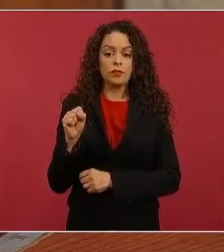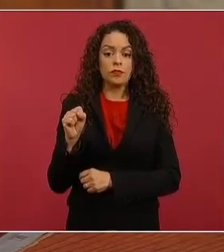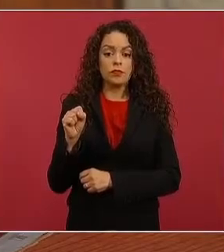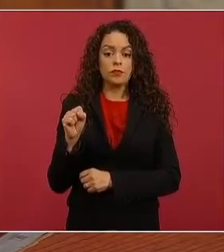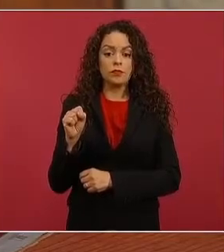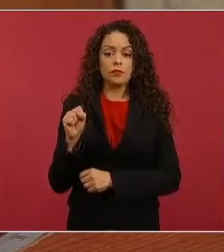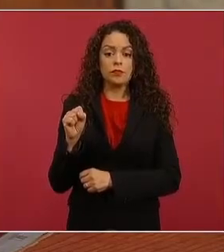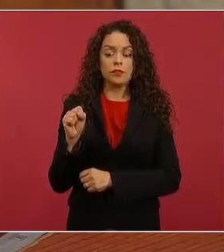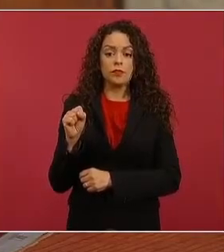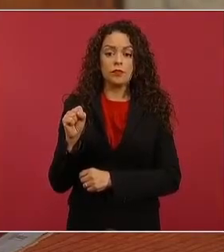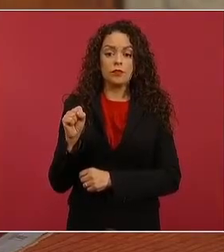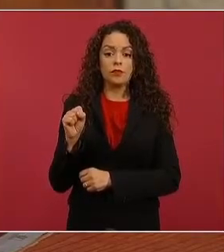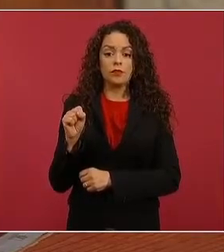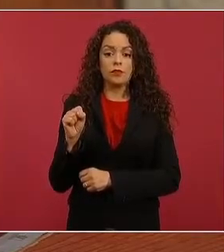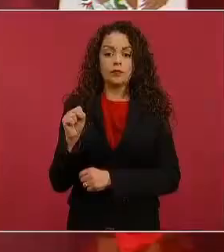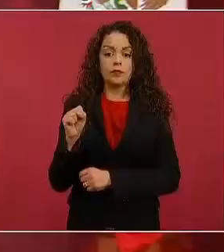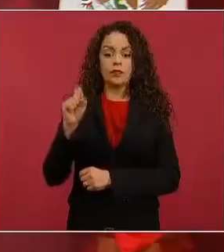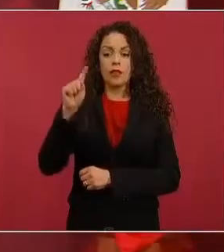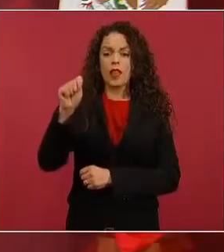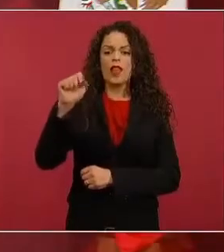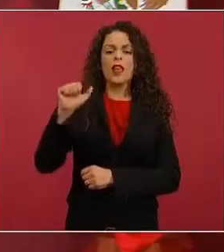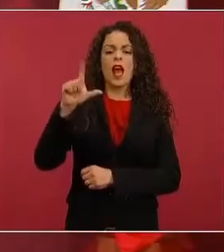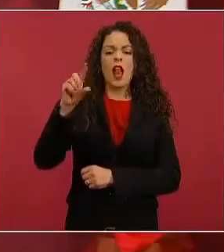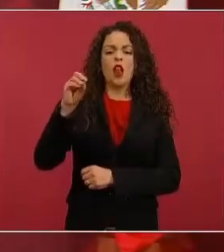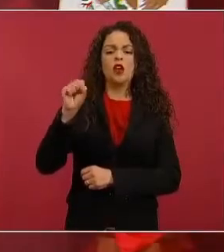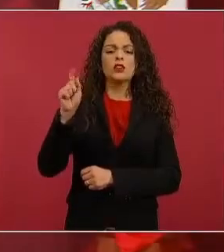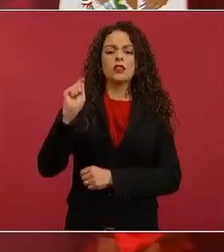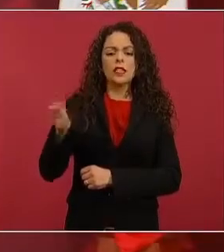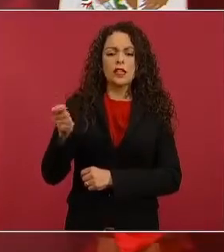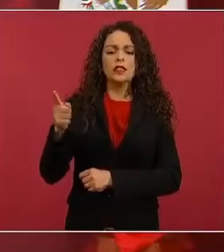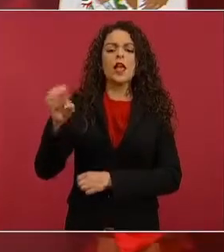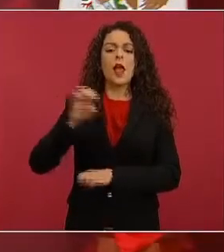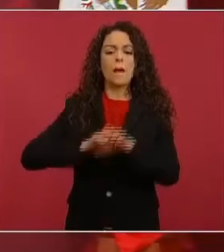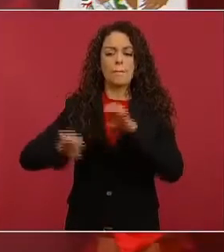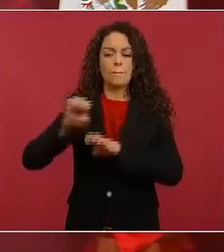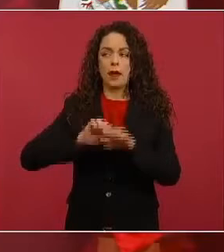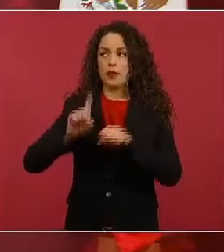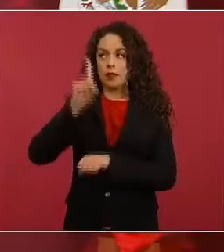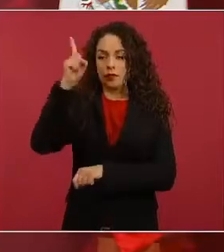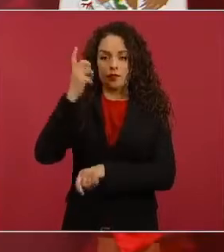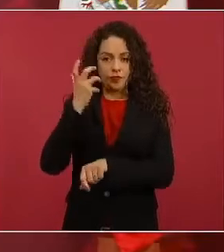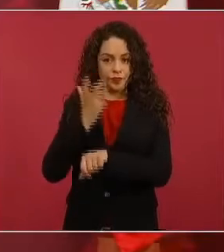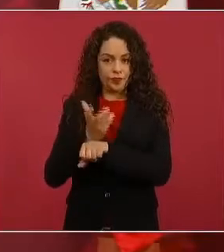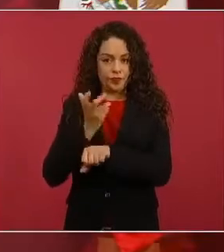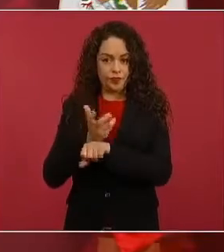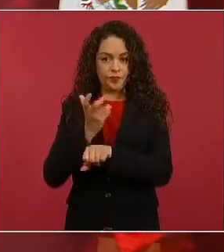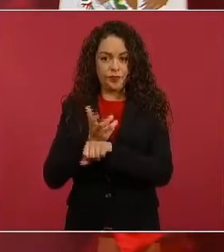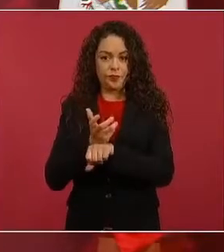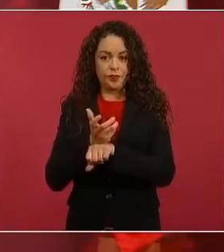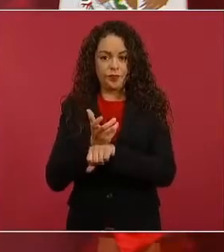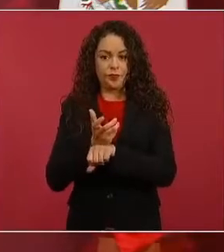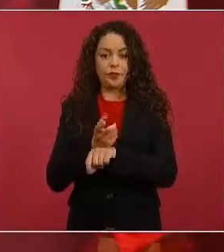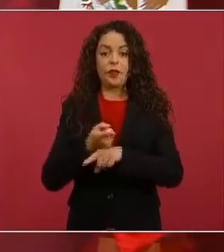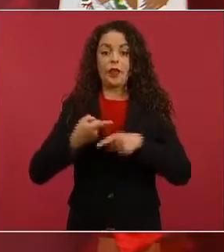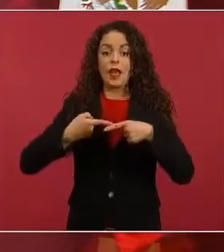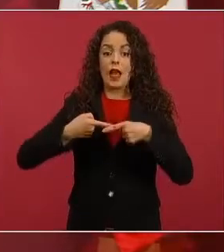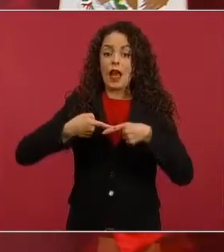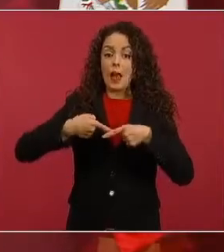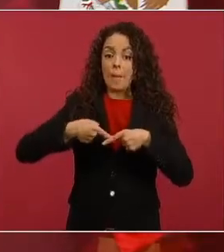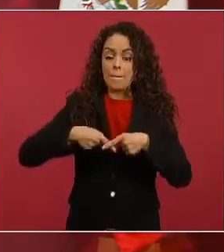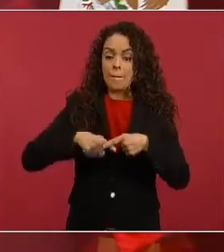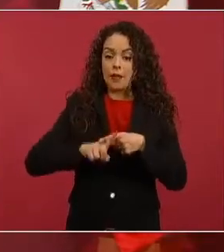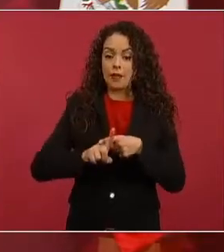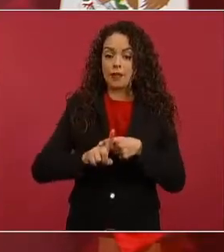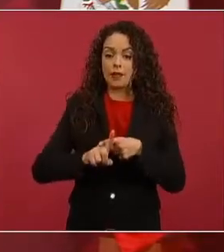inicie sus operaciones. Talos es una empresa estadounidense y es un